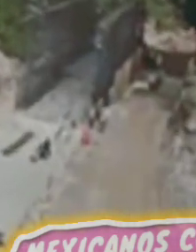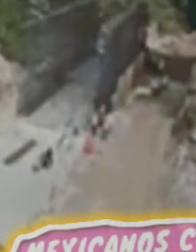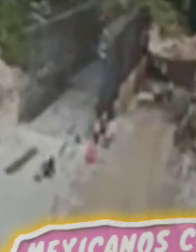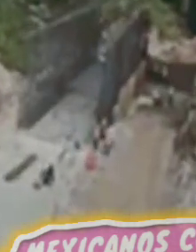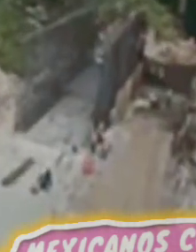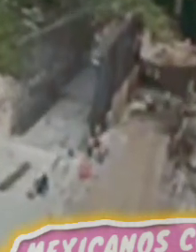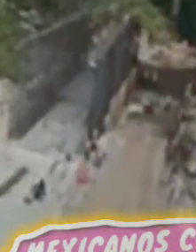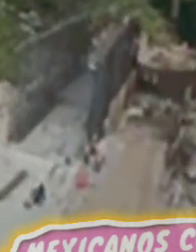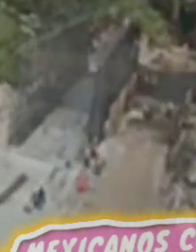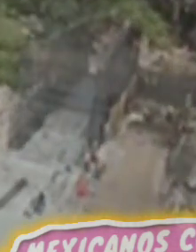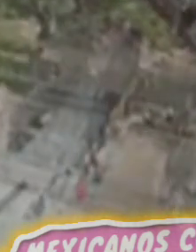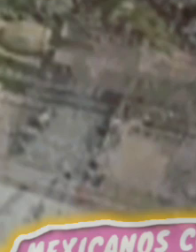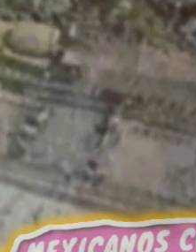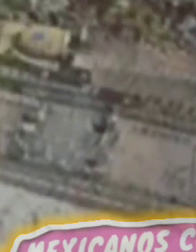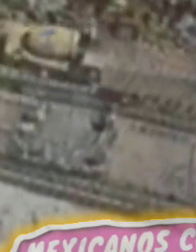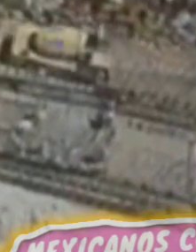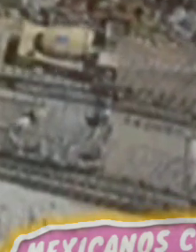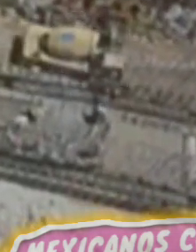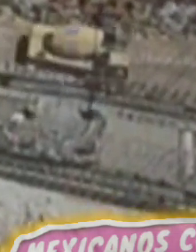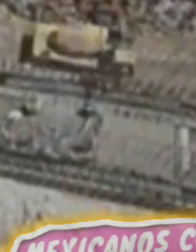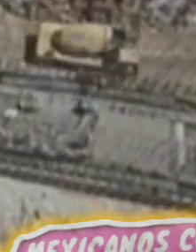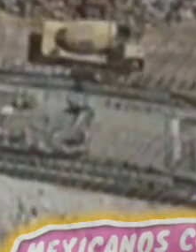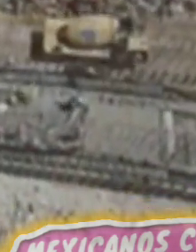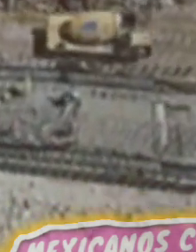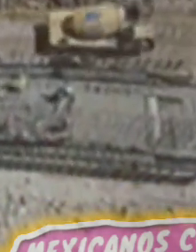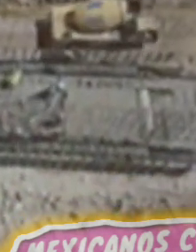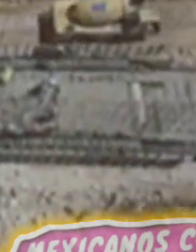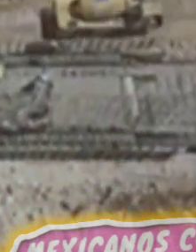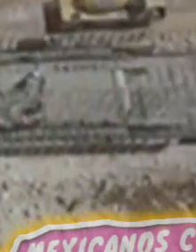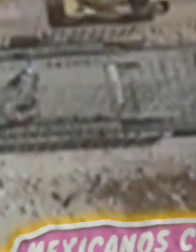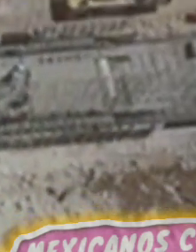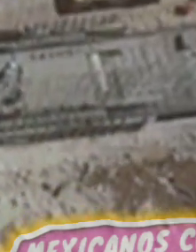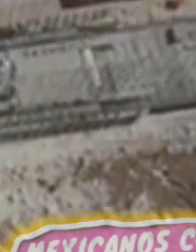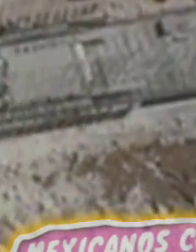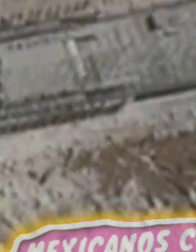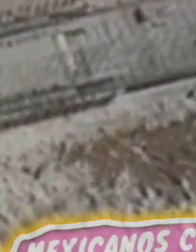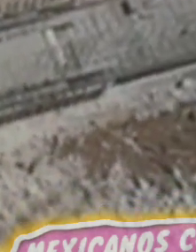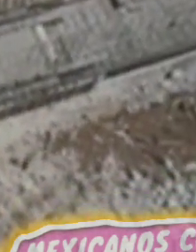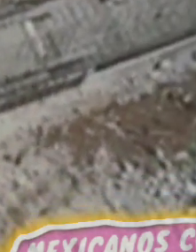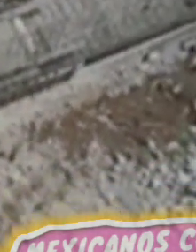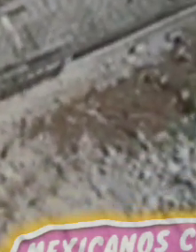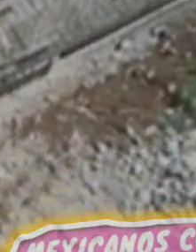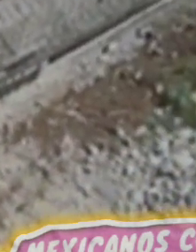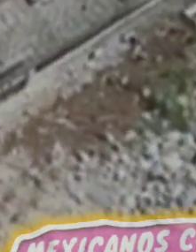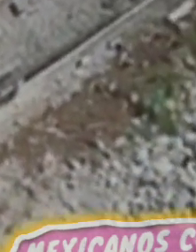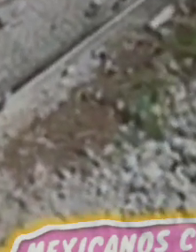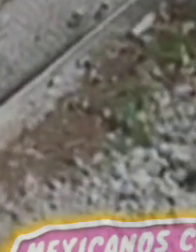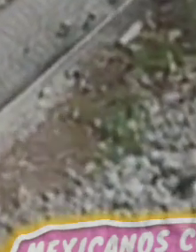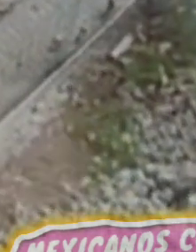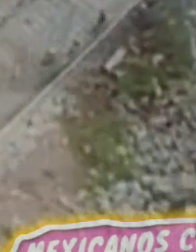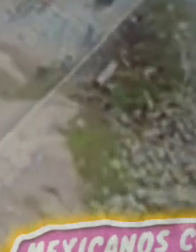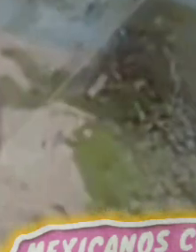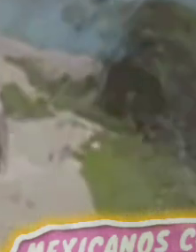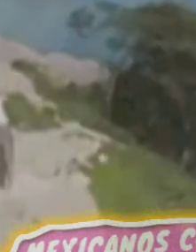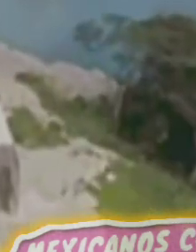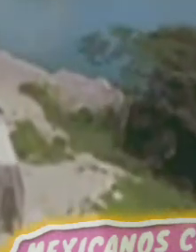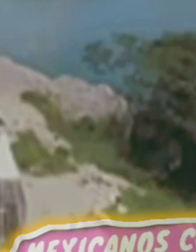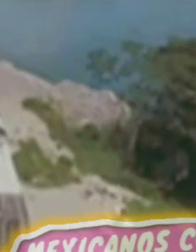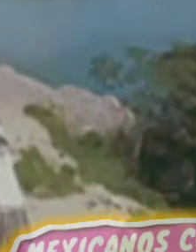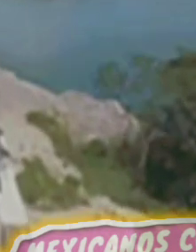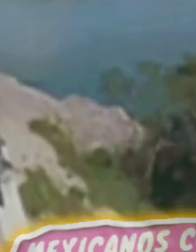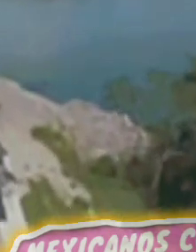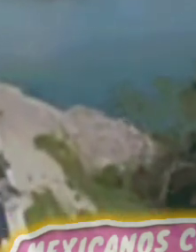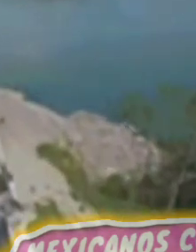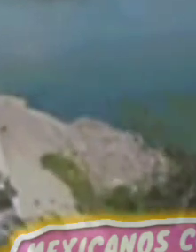tiene 66% de avance, son 400 metros de longitud. Ya se concluyeron prácticamente los